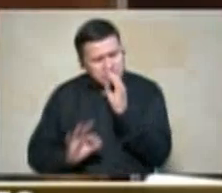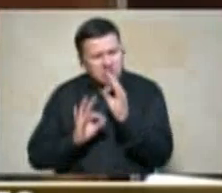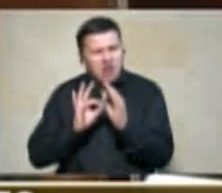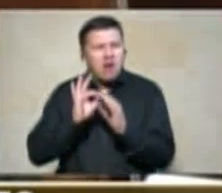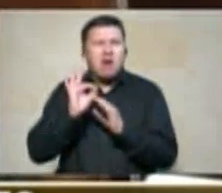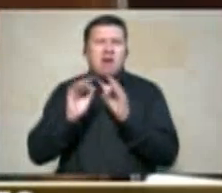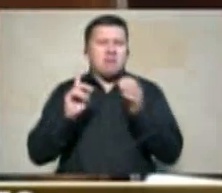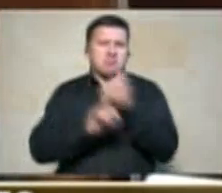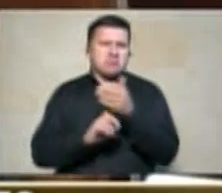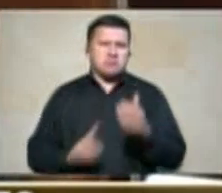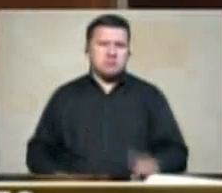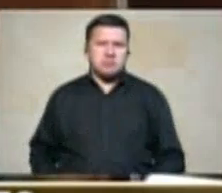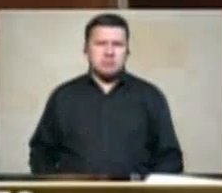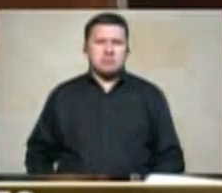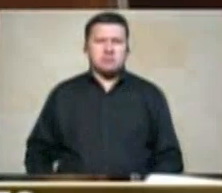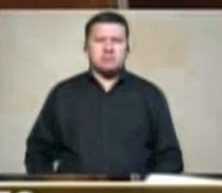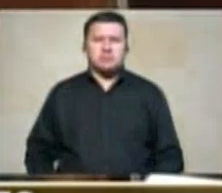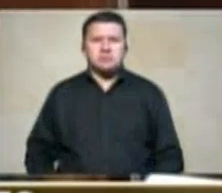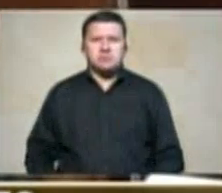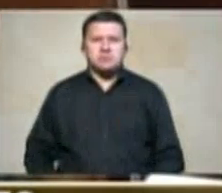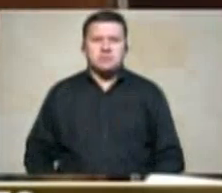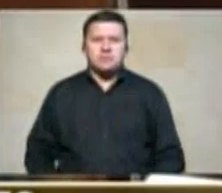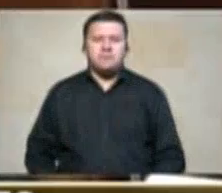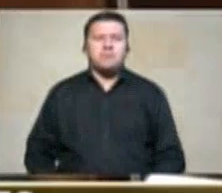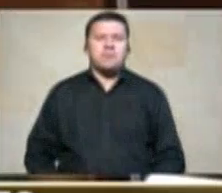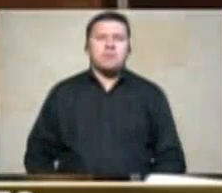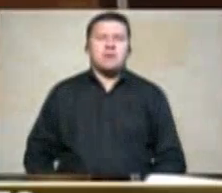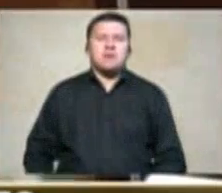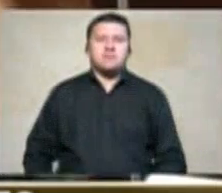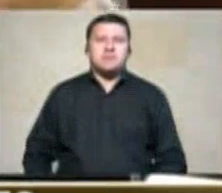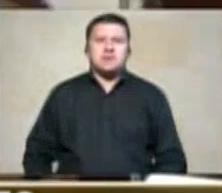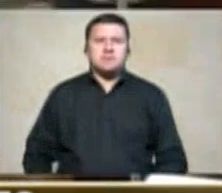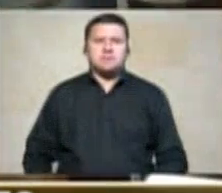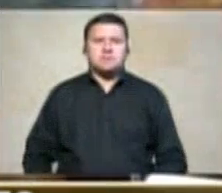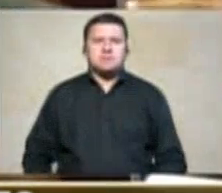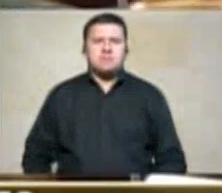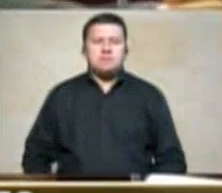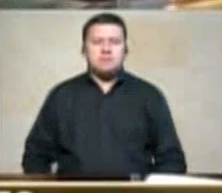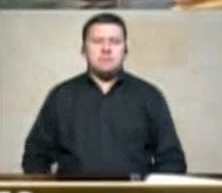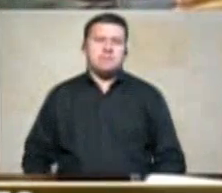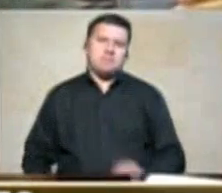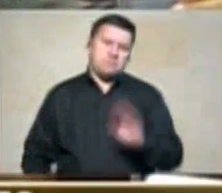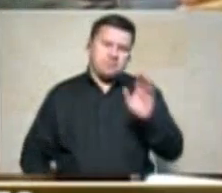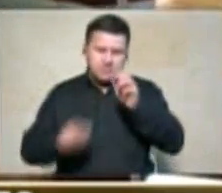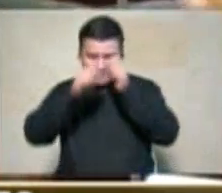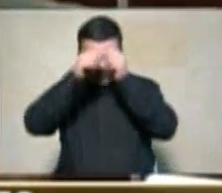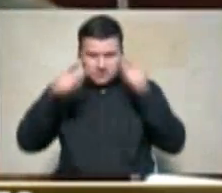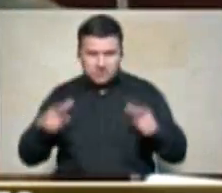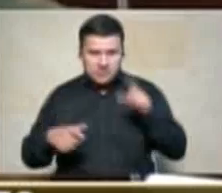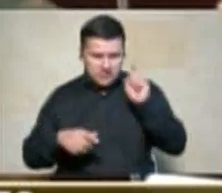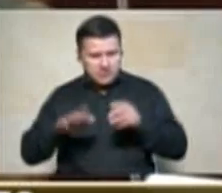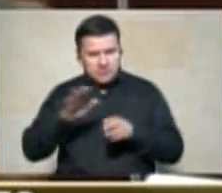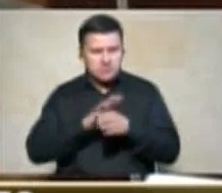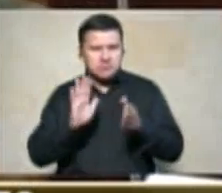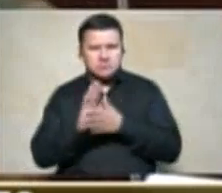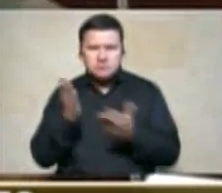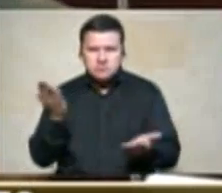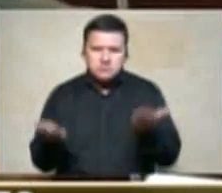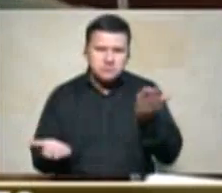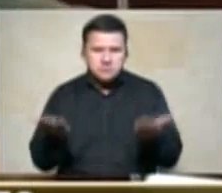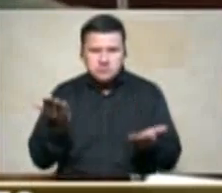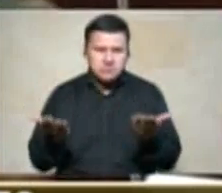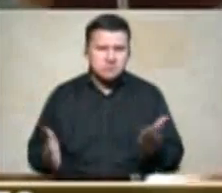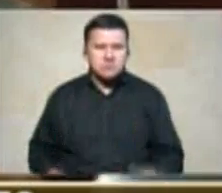Y por supuesto que el Estado tiene que entrar también a equilibrar para lograr igualdad.